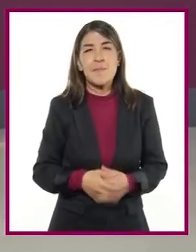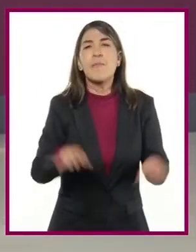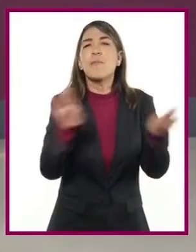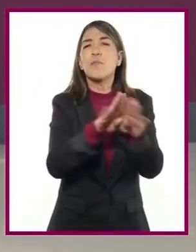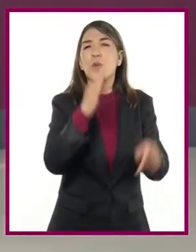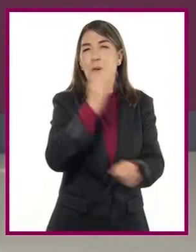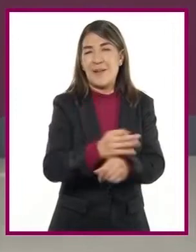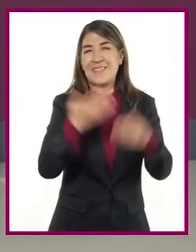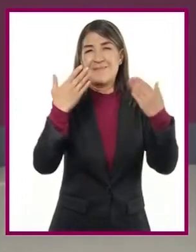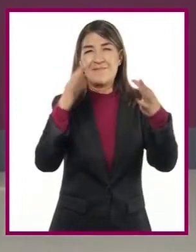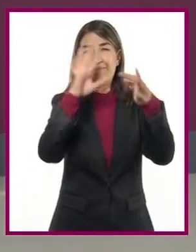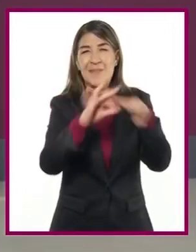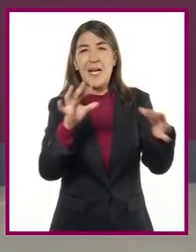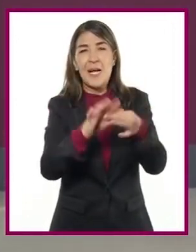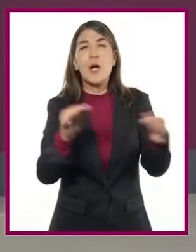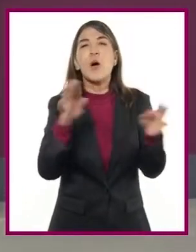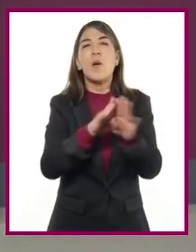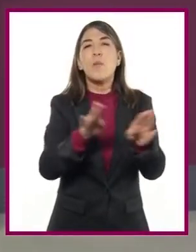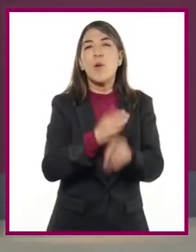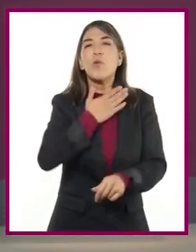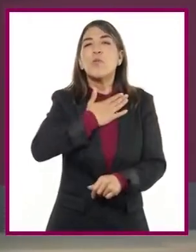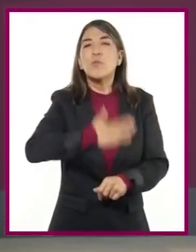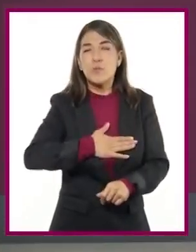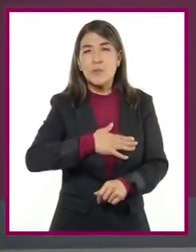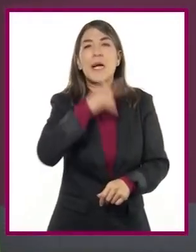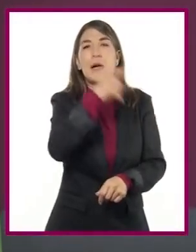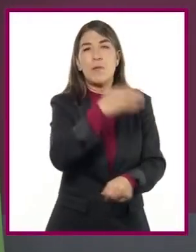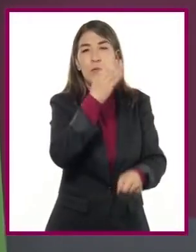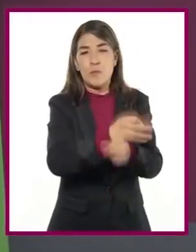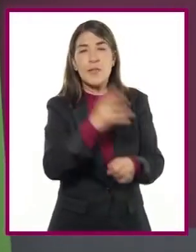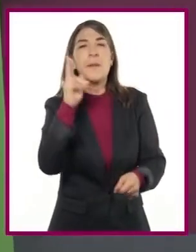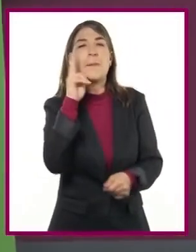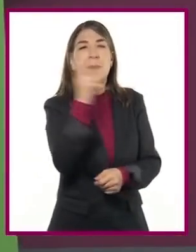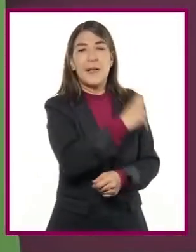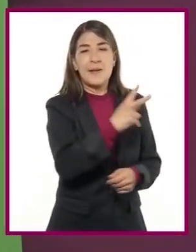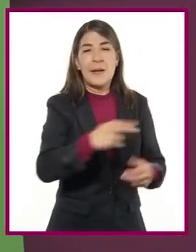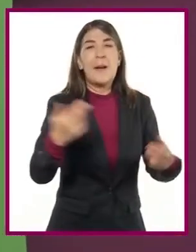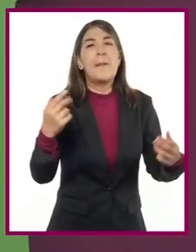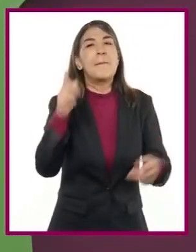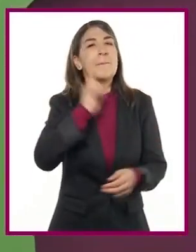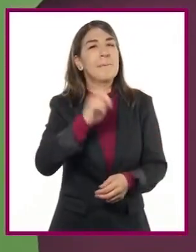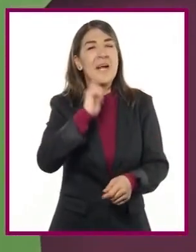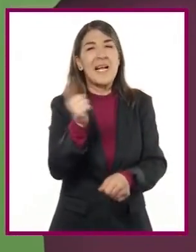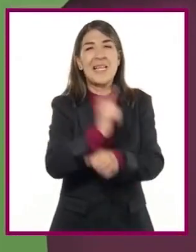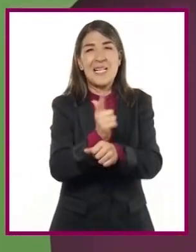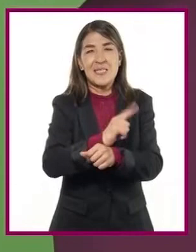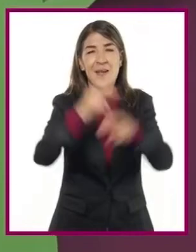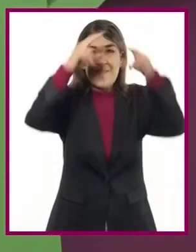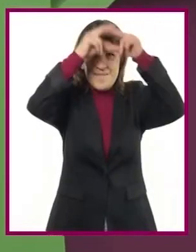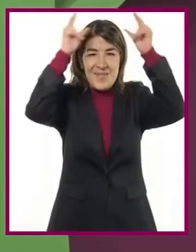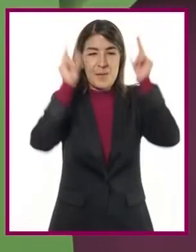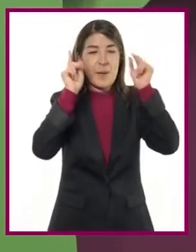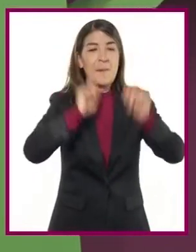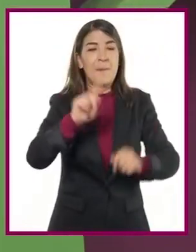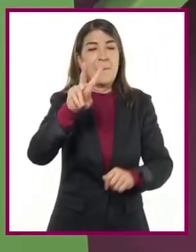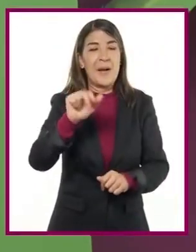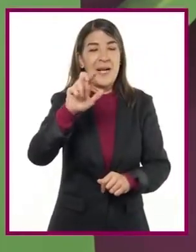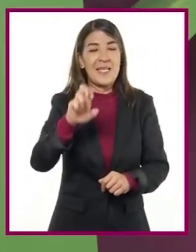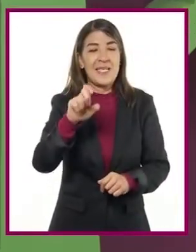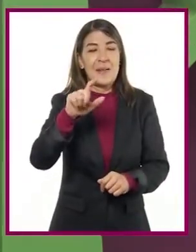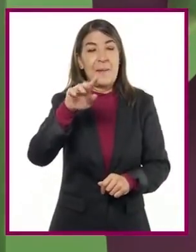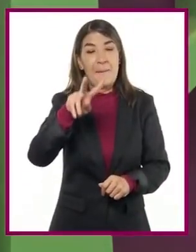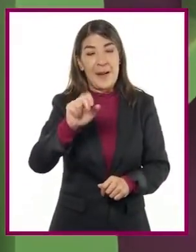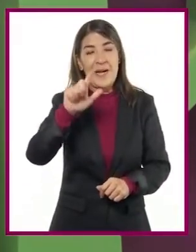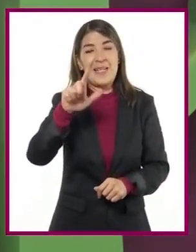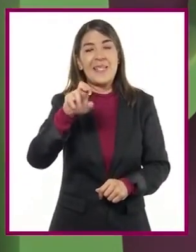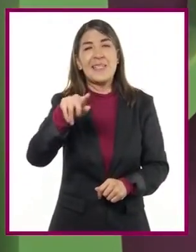comprender la aplicación del sentido de justicia, les invito ahora a escuchar a la licenciada en Enfermería Valentina Germán, quien